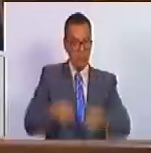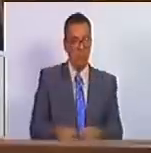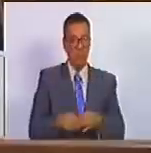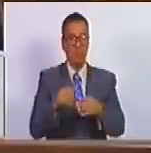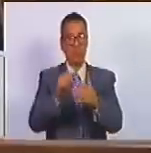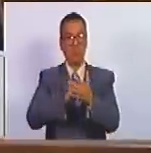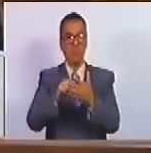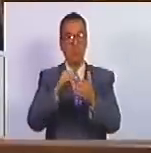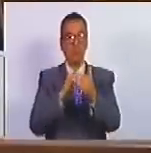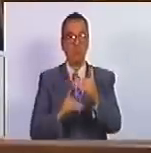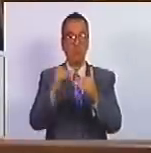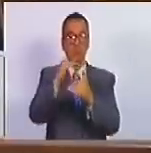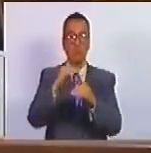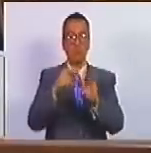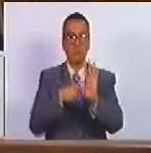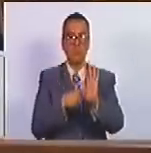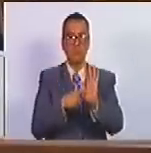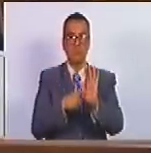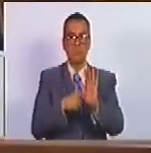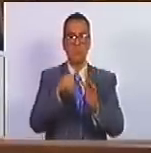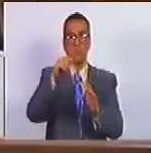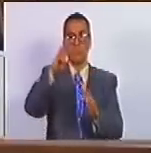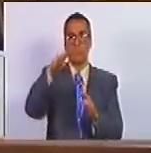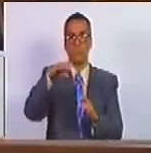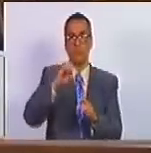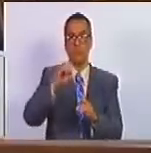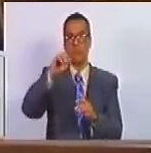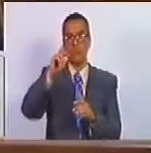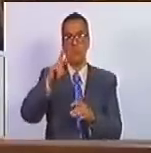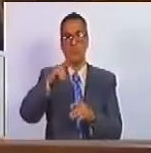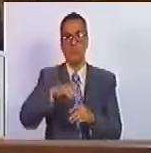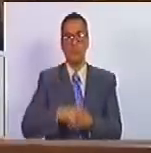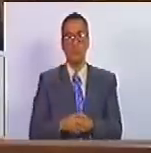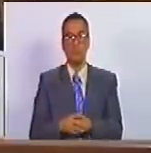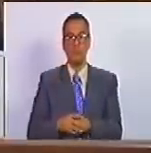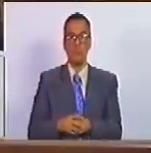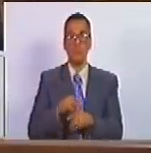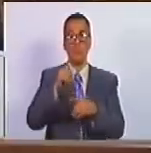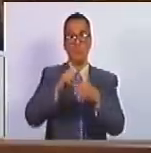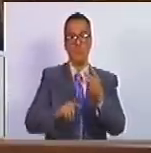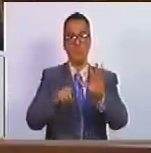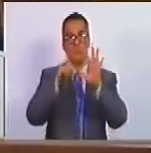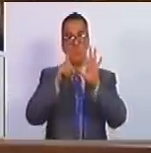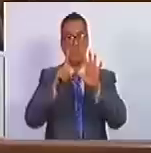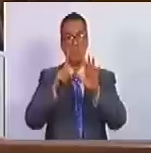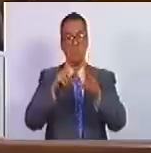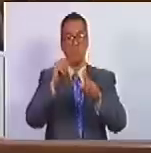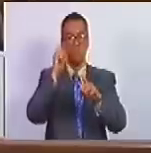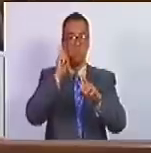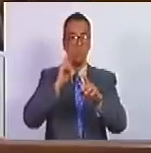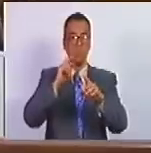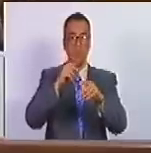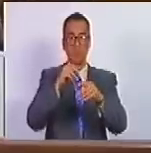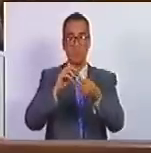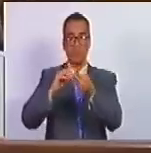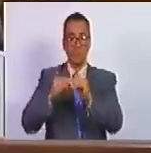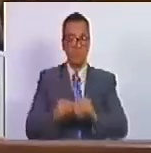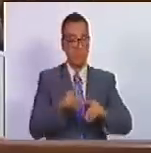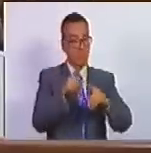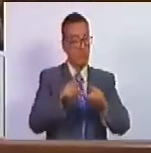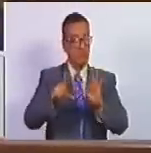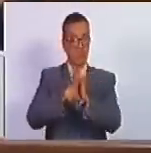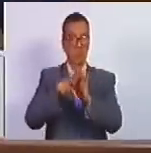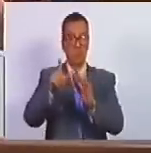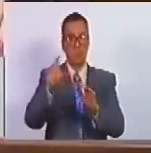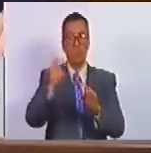la moneda de mayor publicado por el Banco Central de Venezuela. 6. Tasa por mantenimiento de la